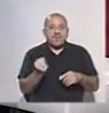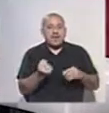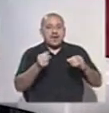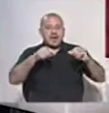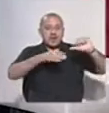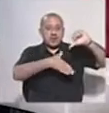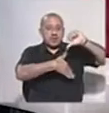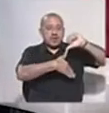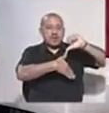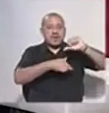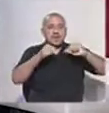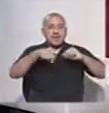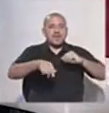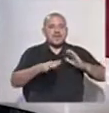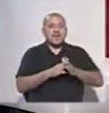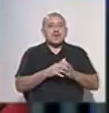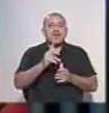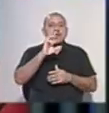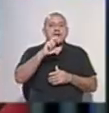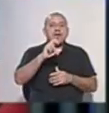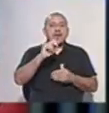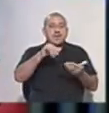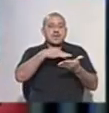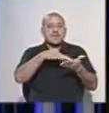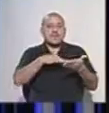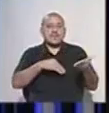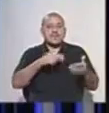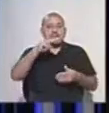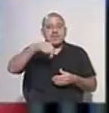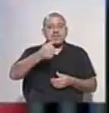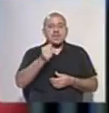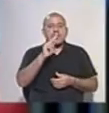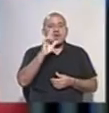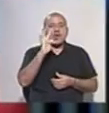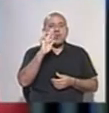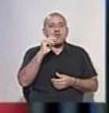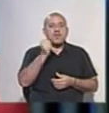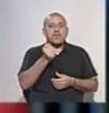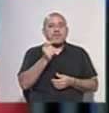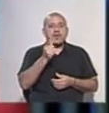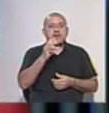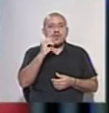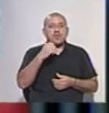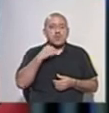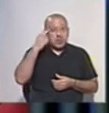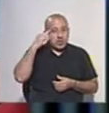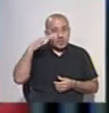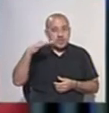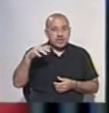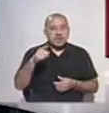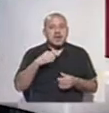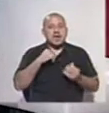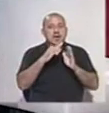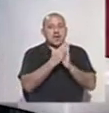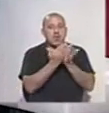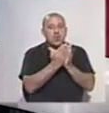Atlántico. ¿Leíste Relato de un náufrago de Gabriel García Márquez? Te morís. No, capaz que sí, capaz que no. Cuando era adolescente, era uno de esos libros que leíamos